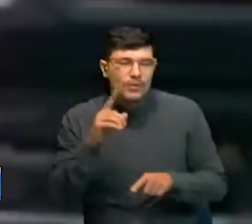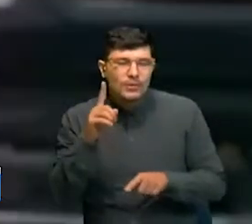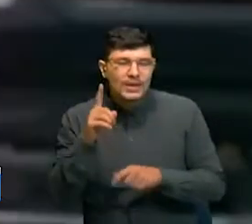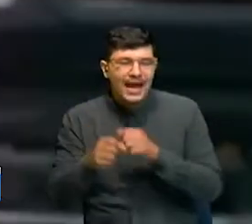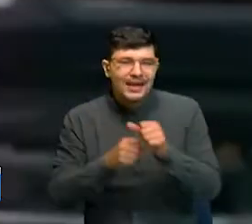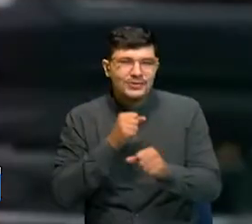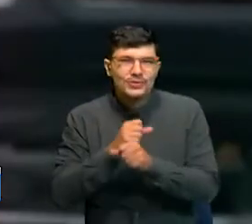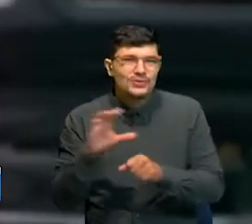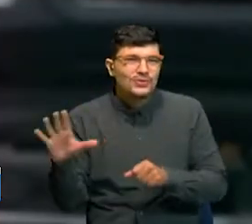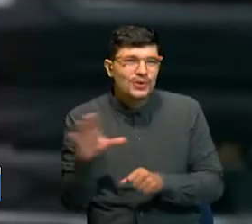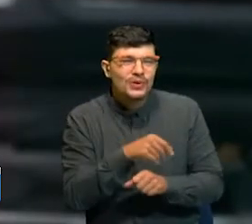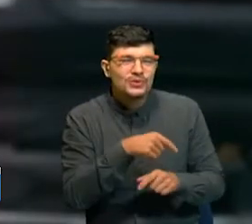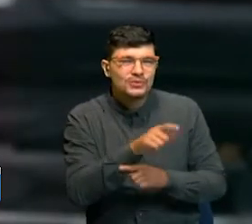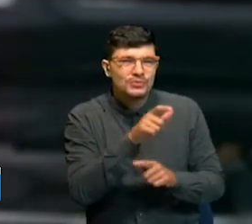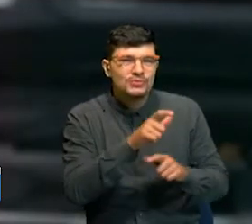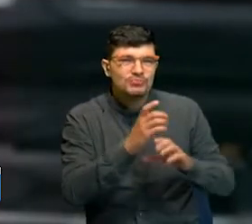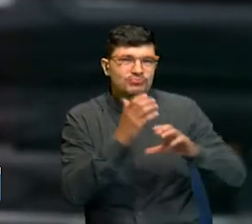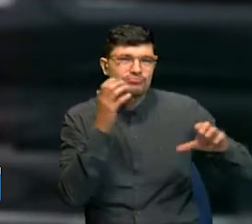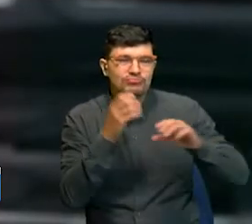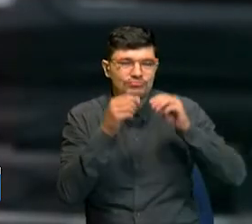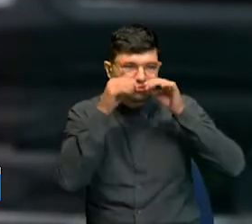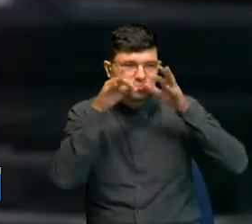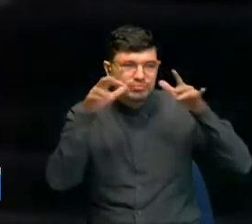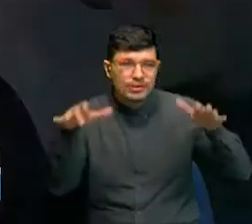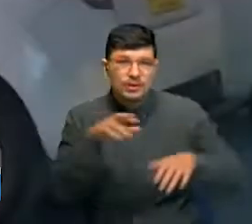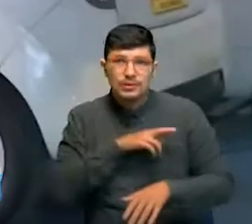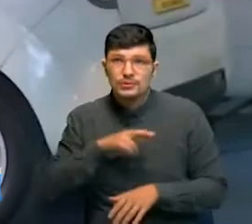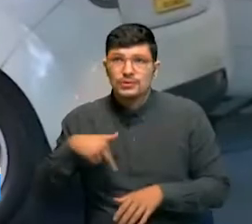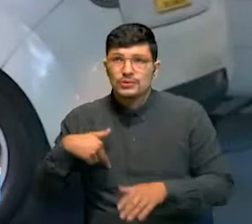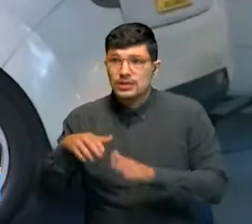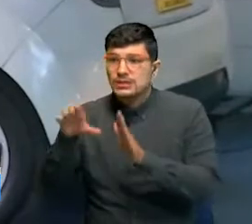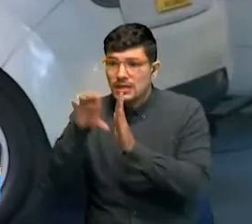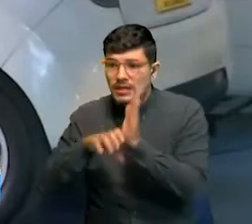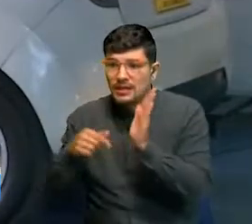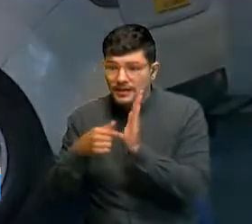No vendemos certificados, nosotros realizamos revisiones técnico-mecánicas.